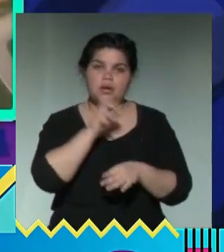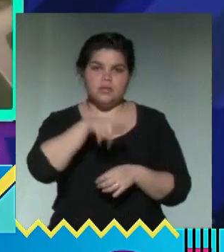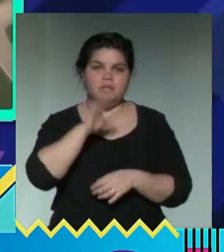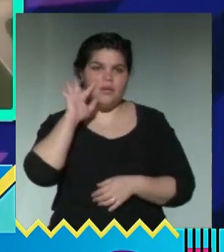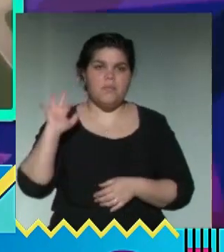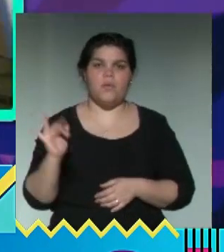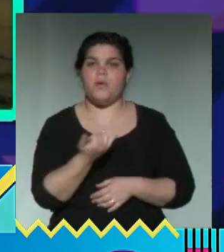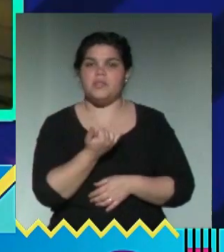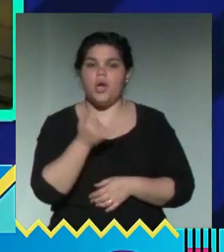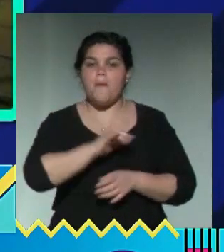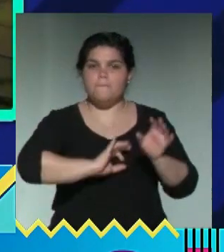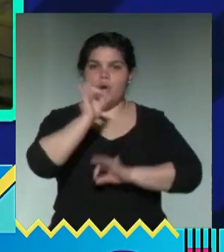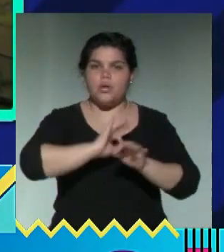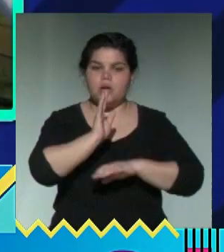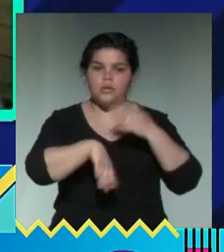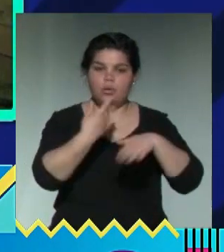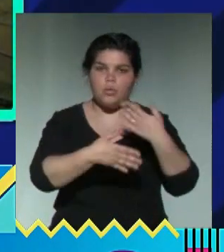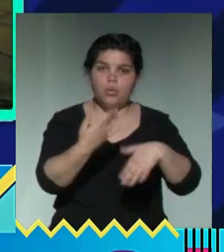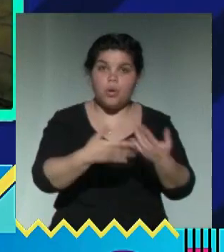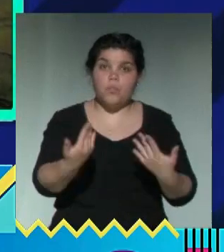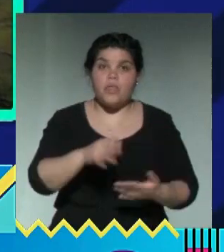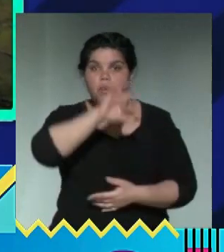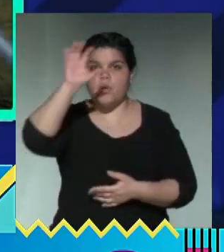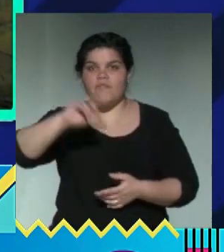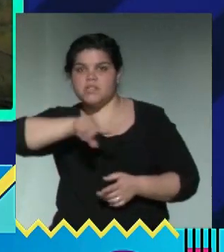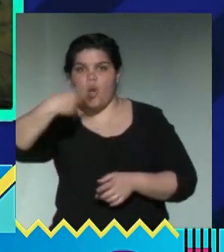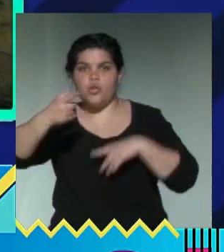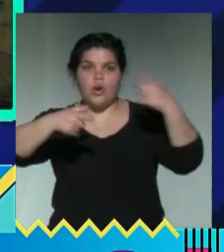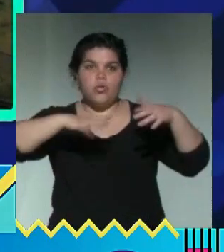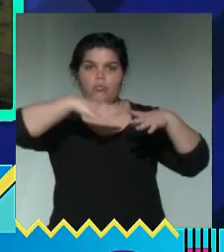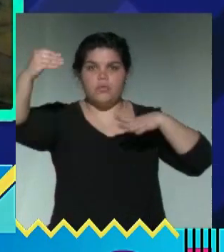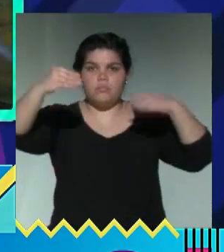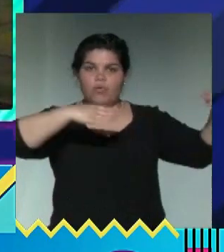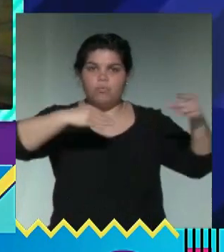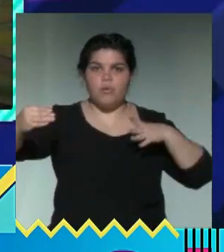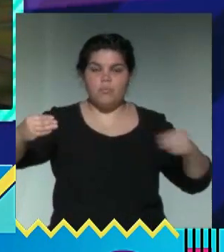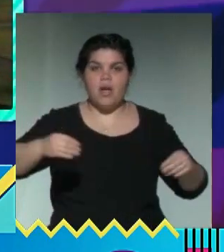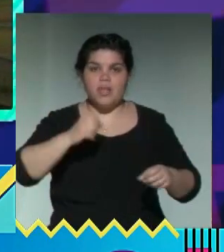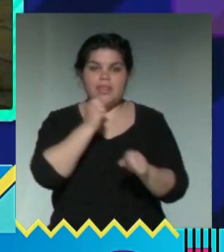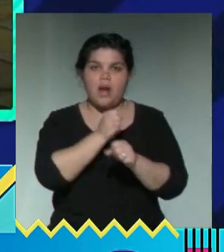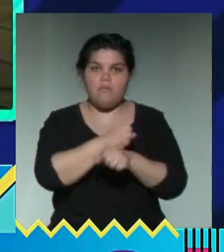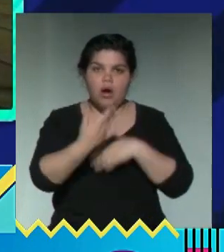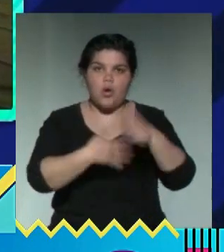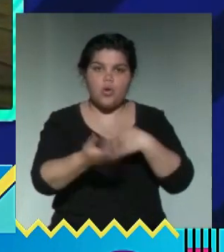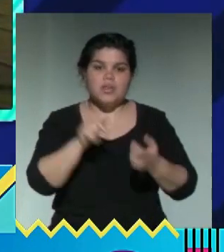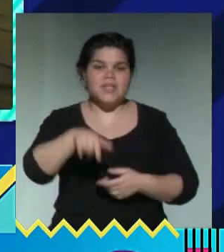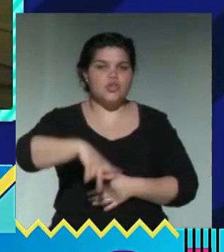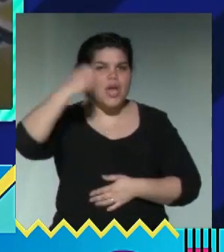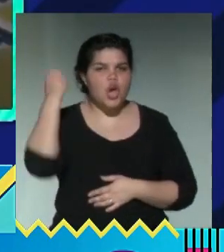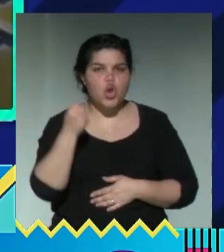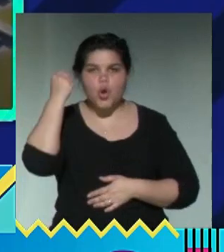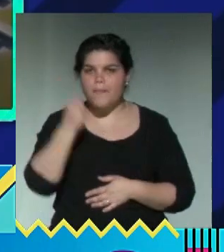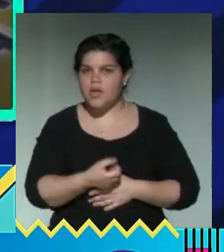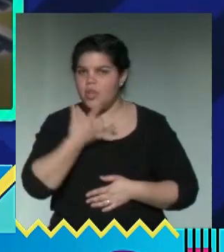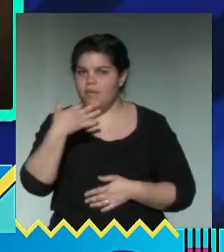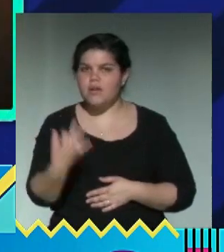si se puede seguir desarrollando en otras provincias, también puede ser fuente de trabajo, porque es una forma muy económica